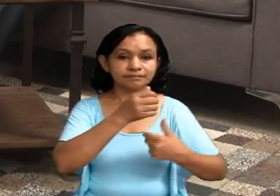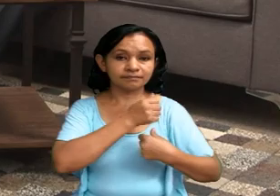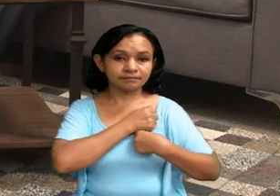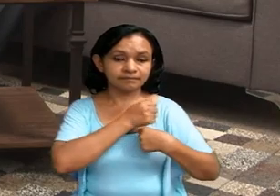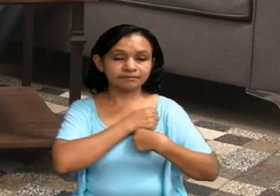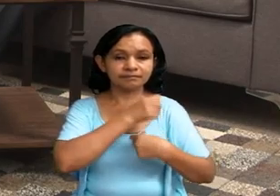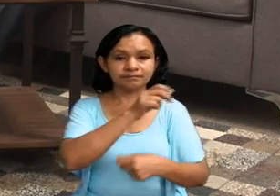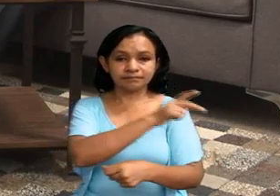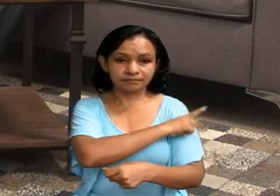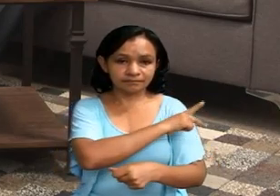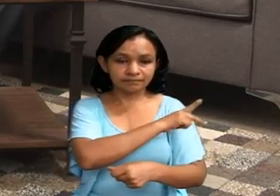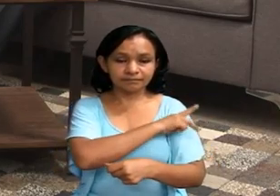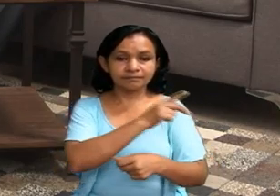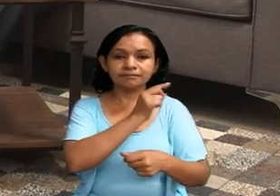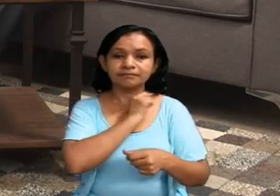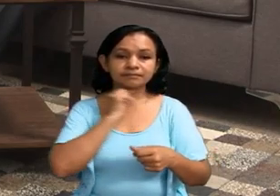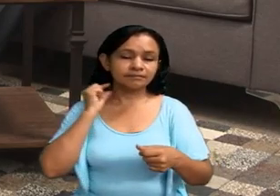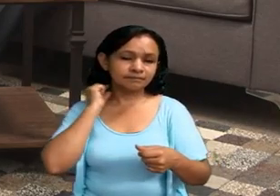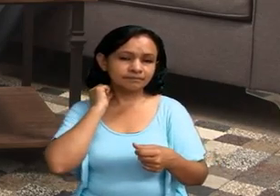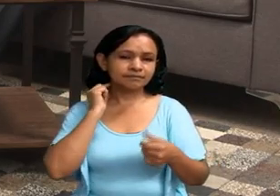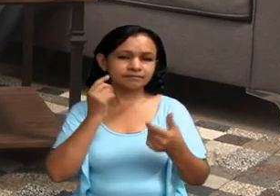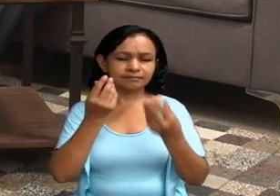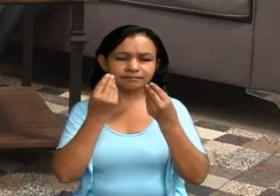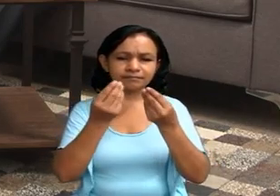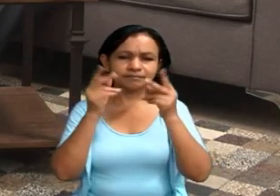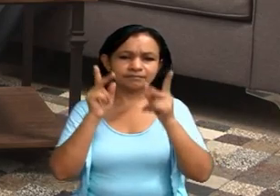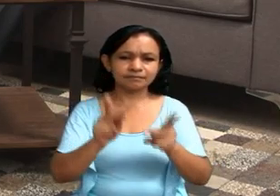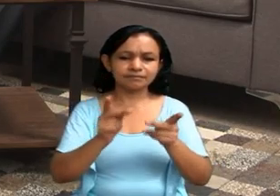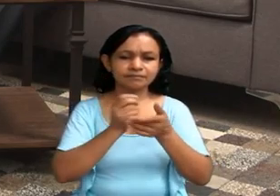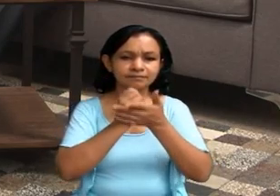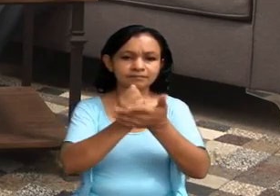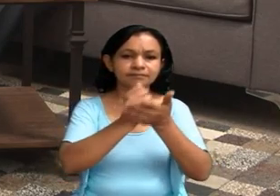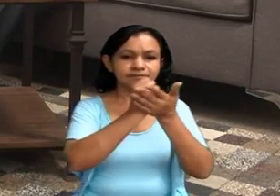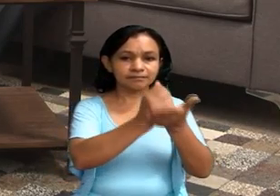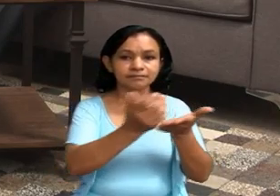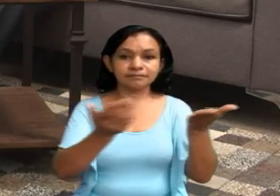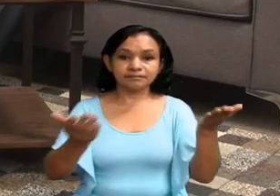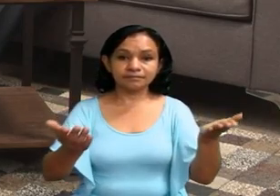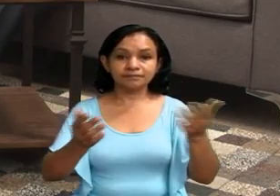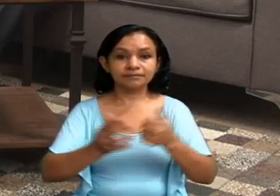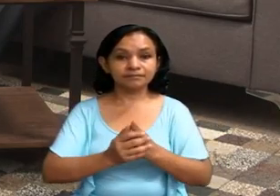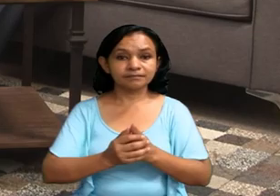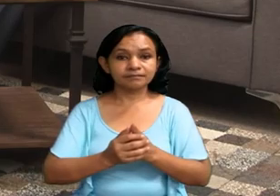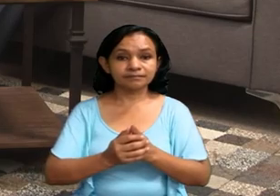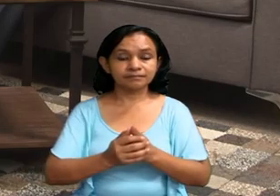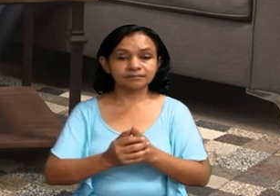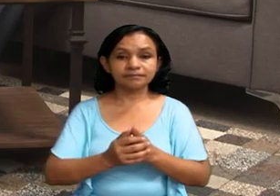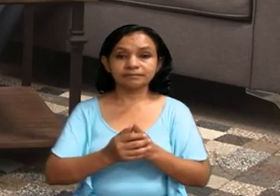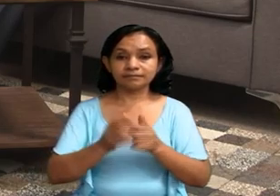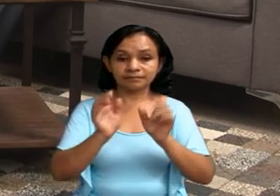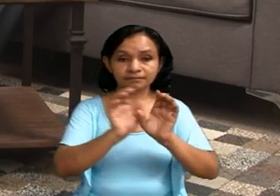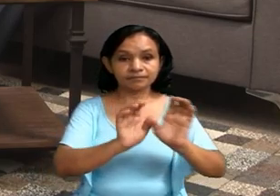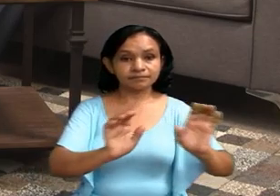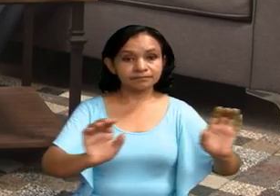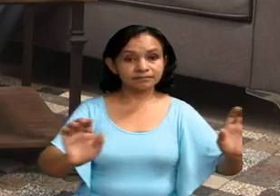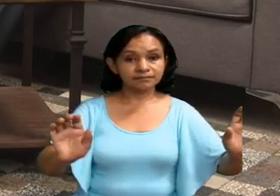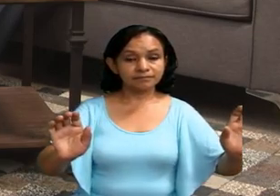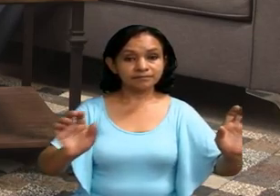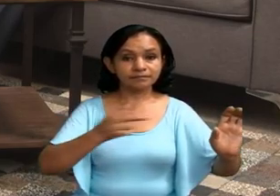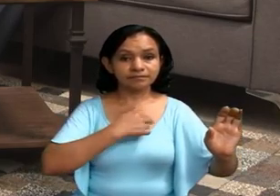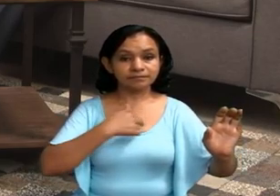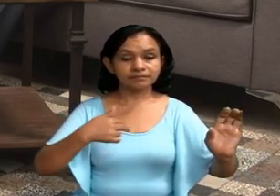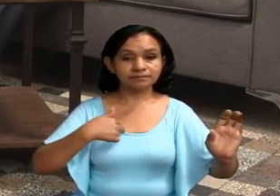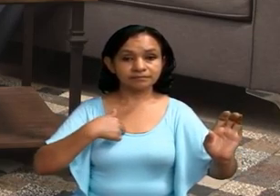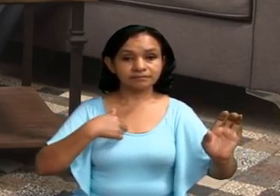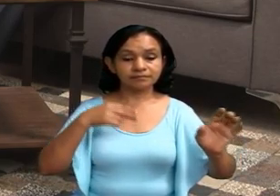de la policía, seminaristas. Entonces beneficiamos y también Llevamos niños. Hace poco hicimos la